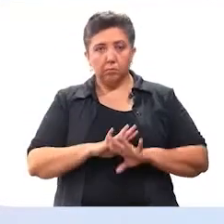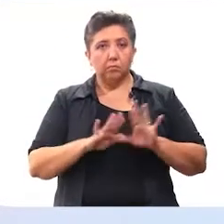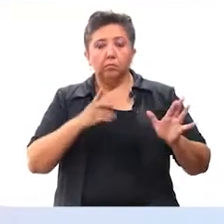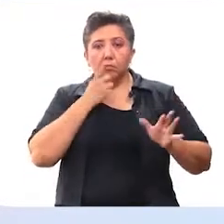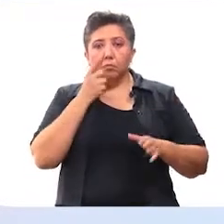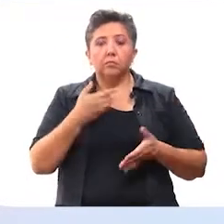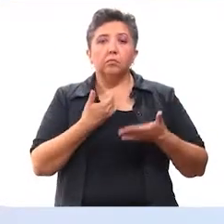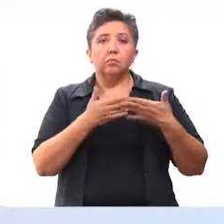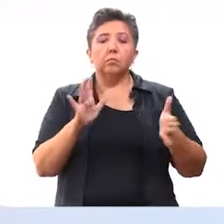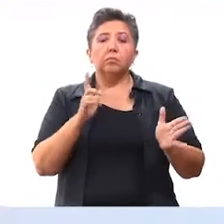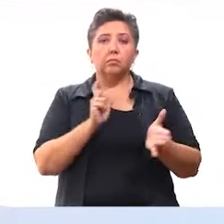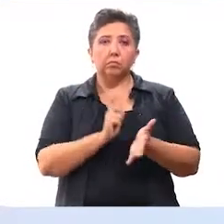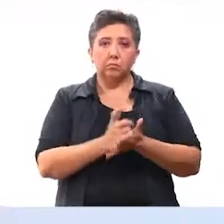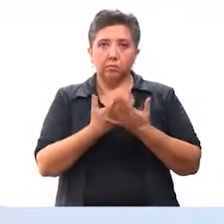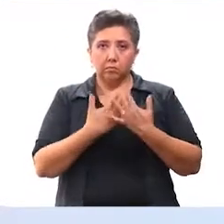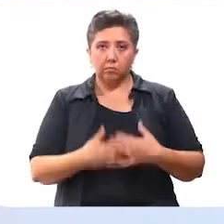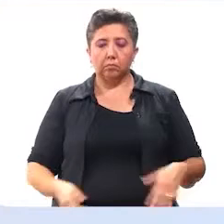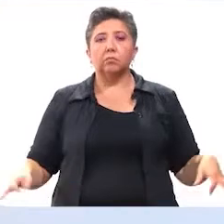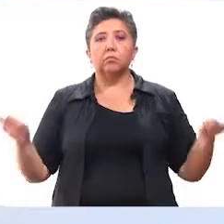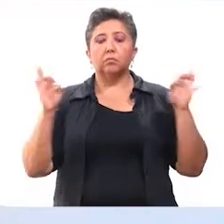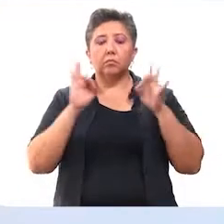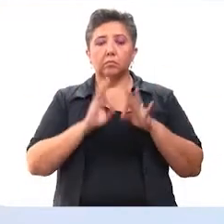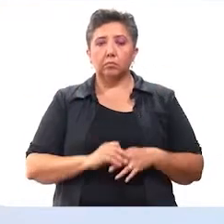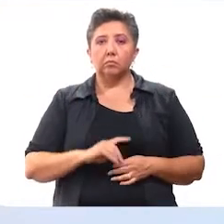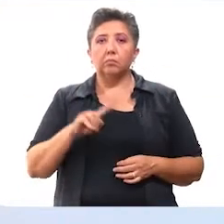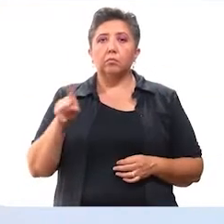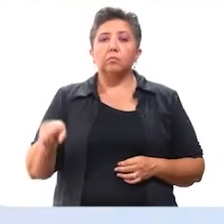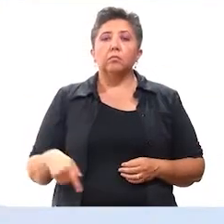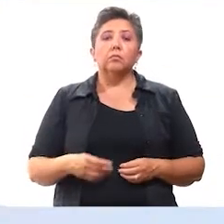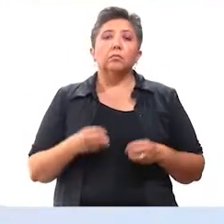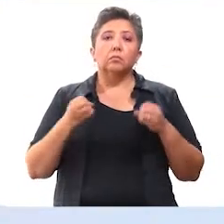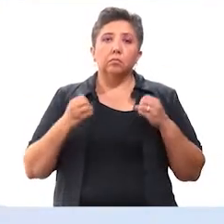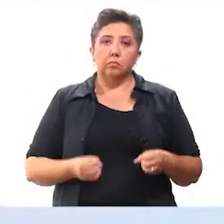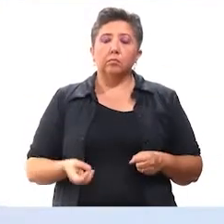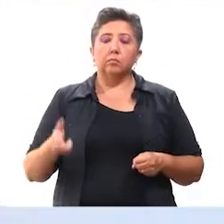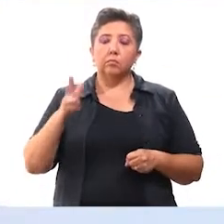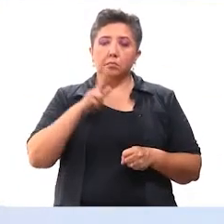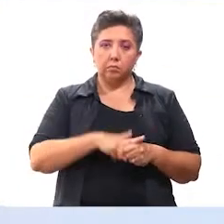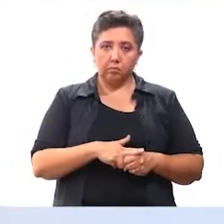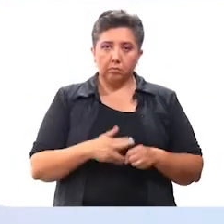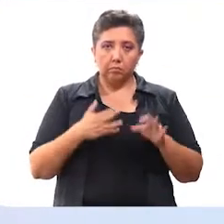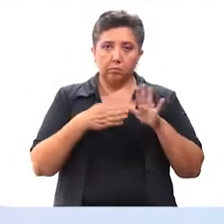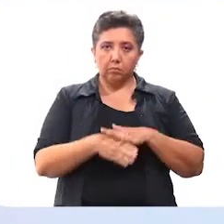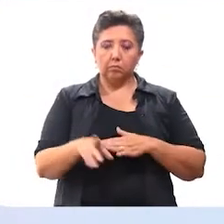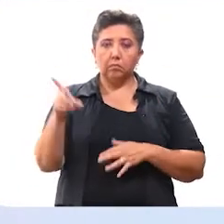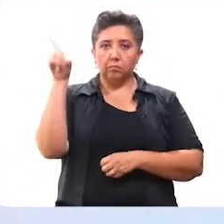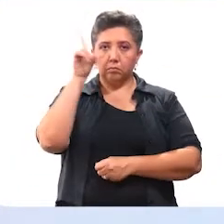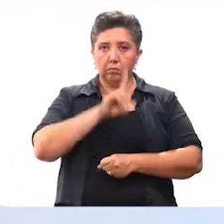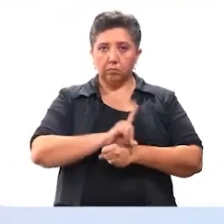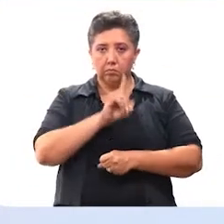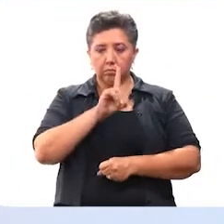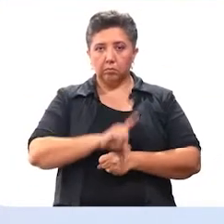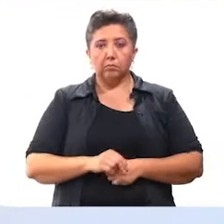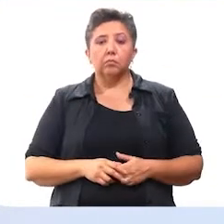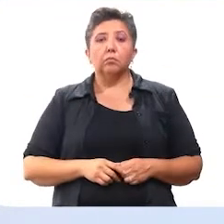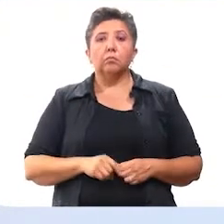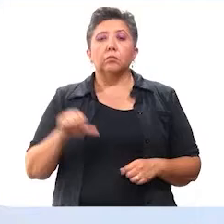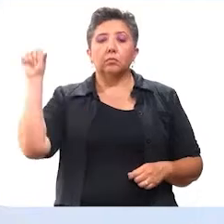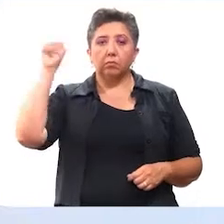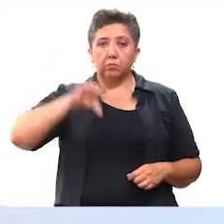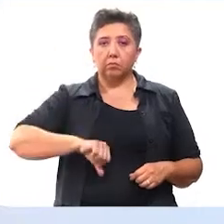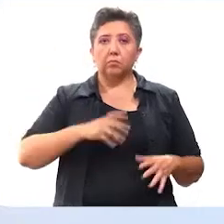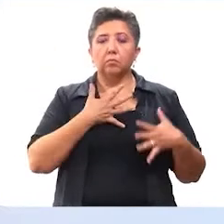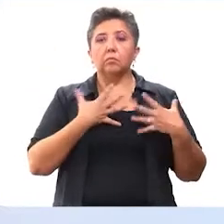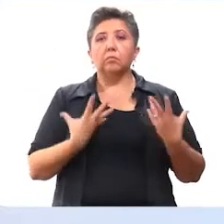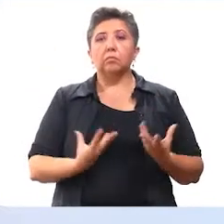se ha señalado en la reapertura económica, los datos más importantes son la ocupación hospitalaria y los ingresos diarios. El